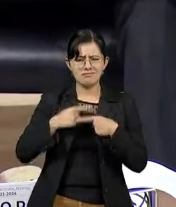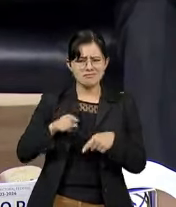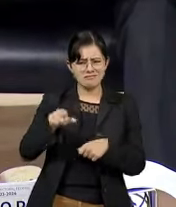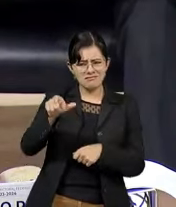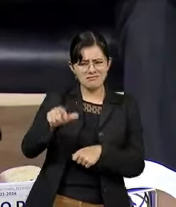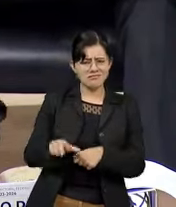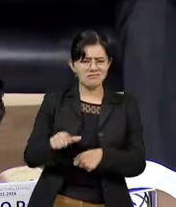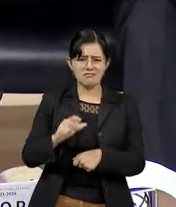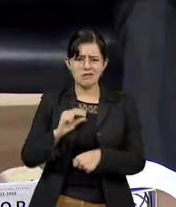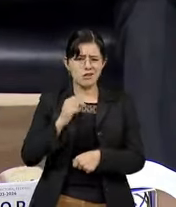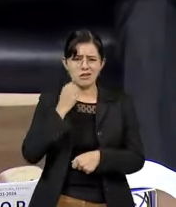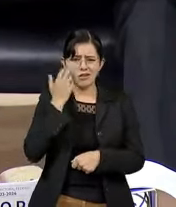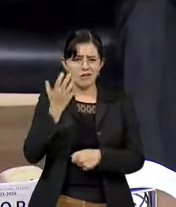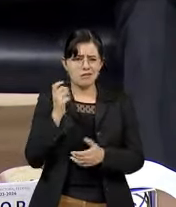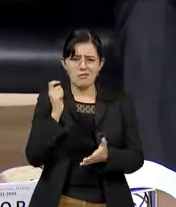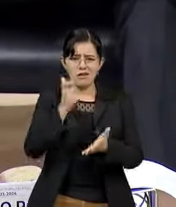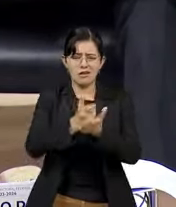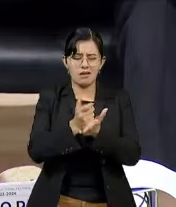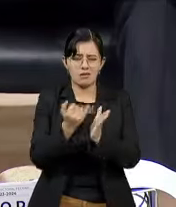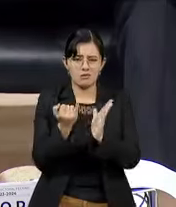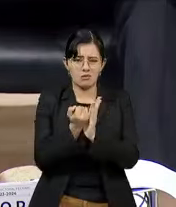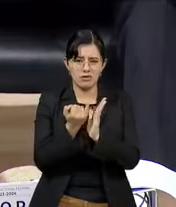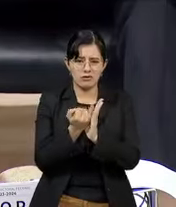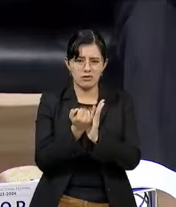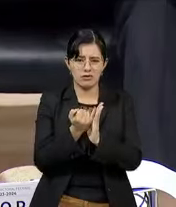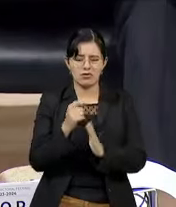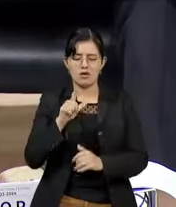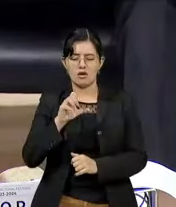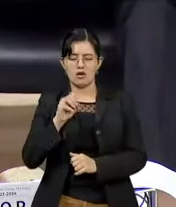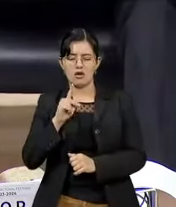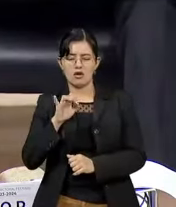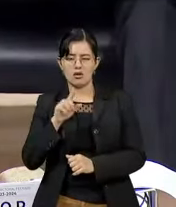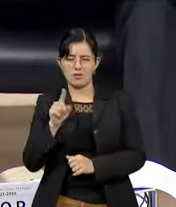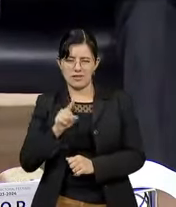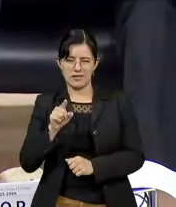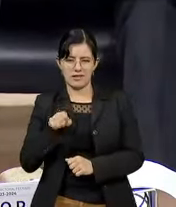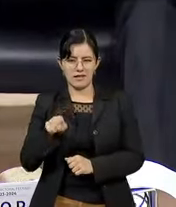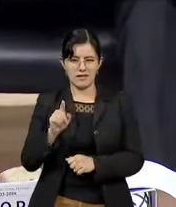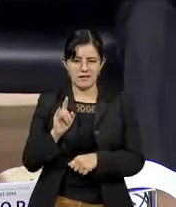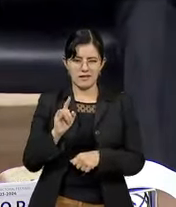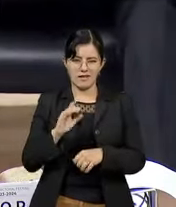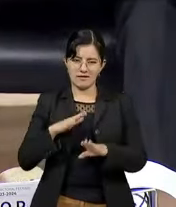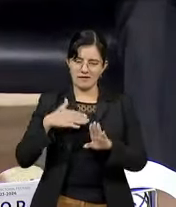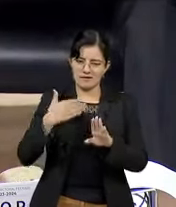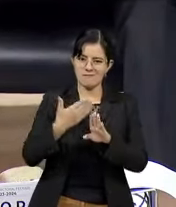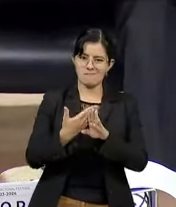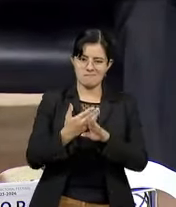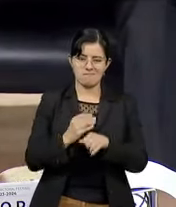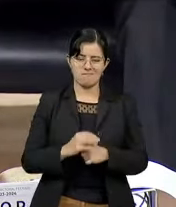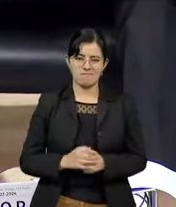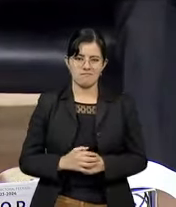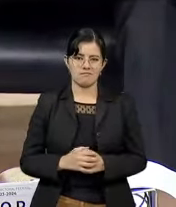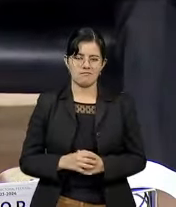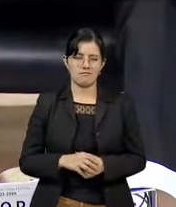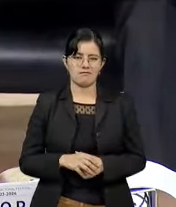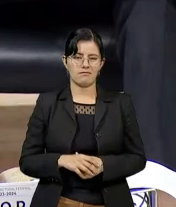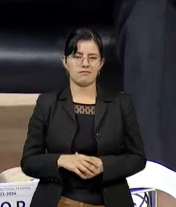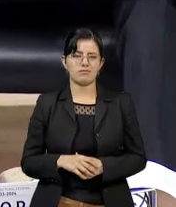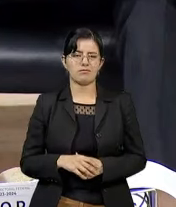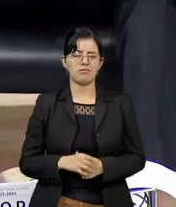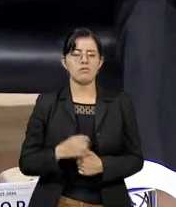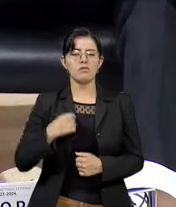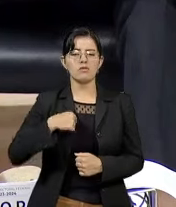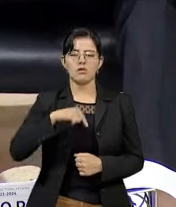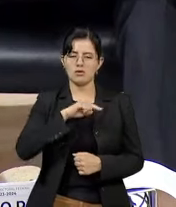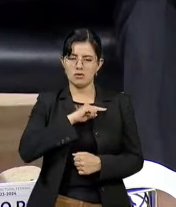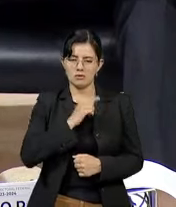López San Martín está jugando un papel faccioso en el tema y lo que pedimos